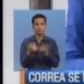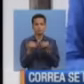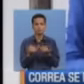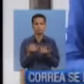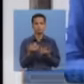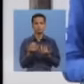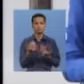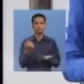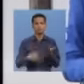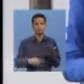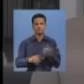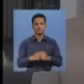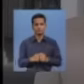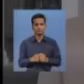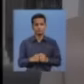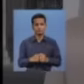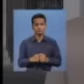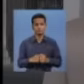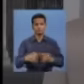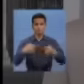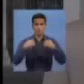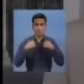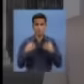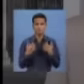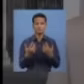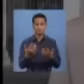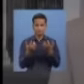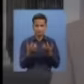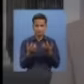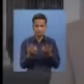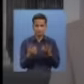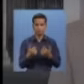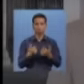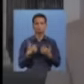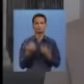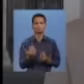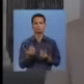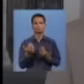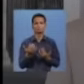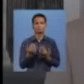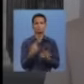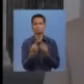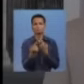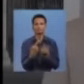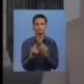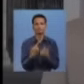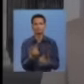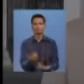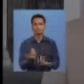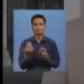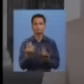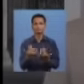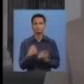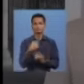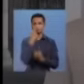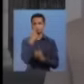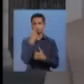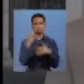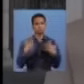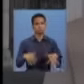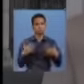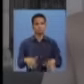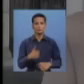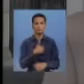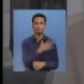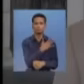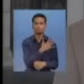económico. Yo estoy esperando con fruición ese debate. Me interesa muchísimo.